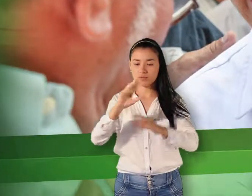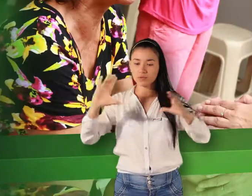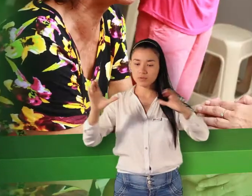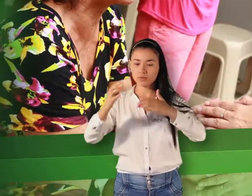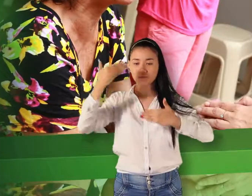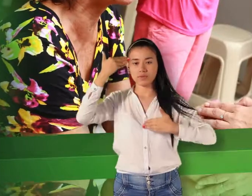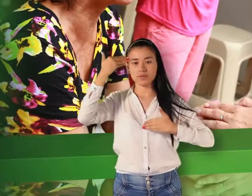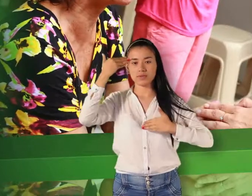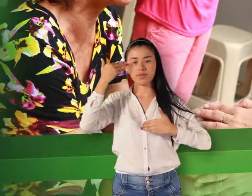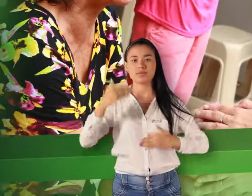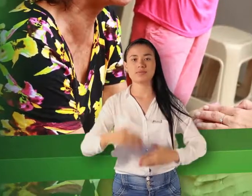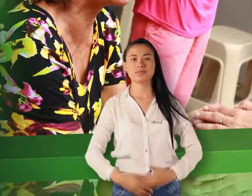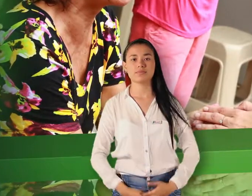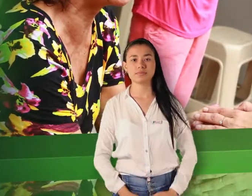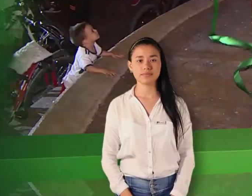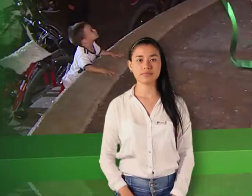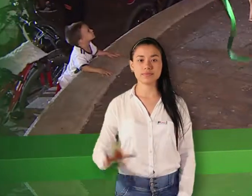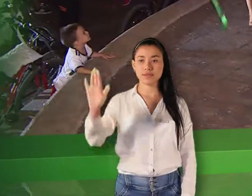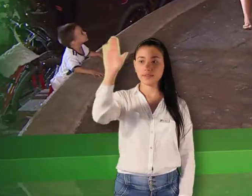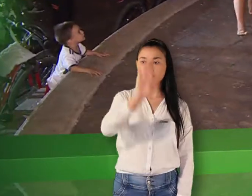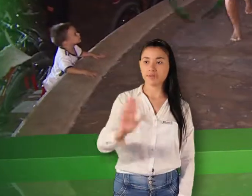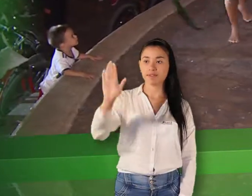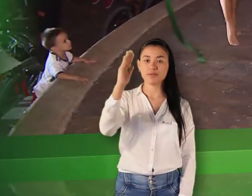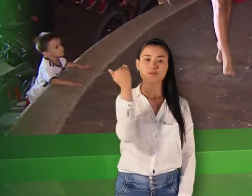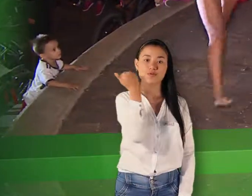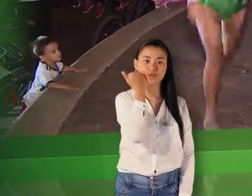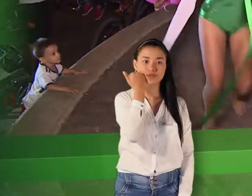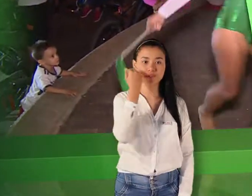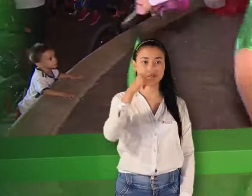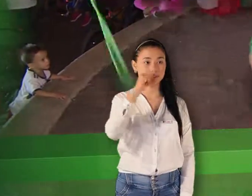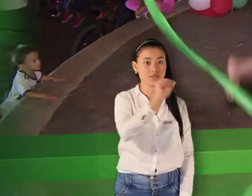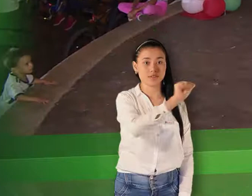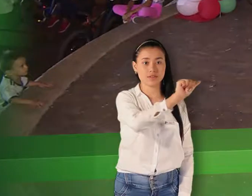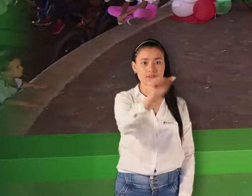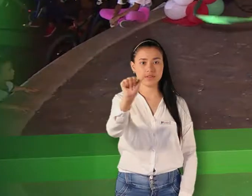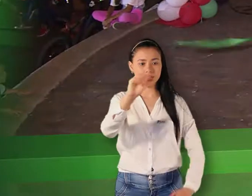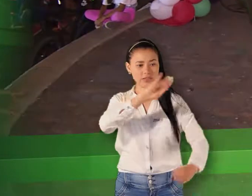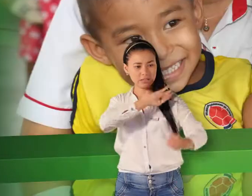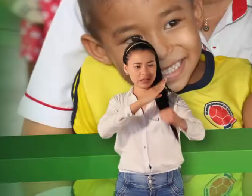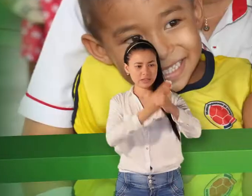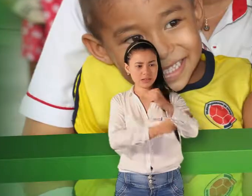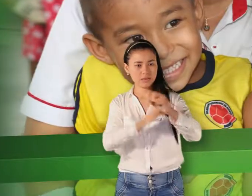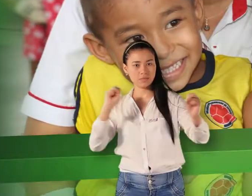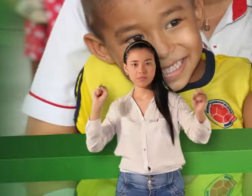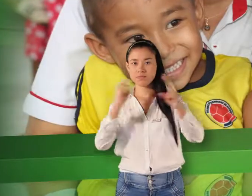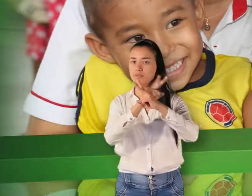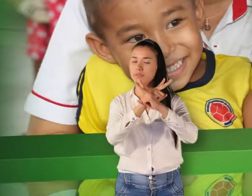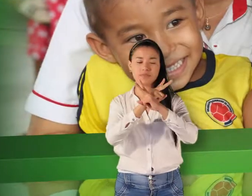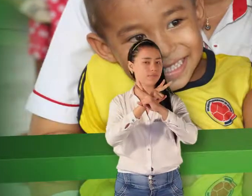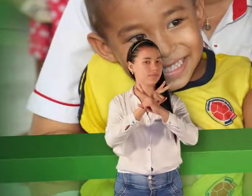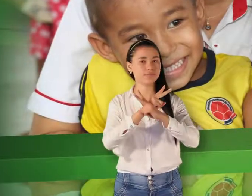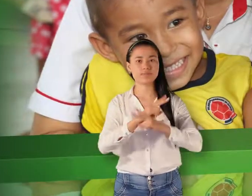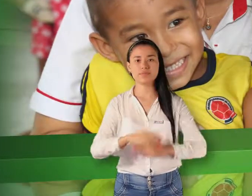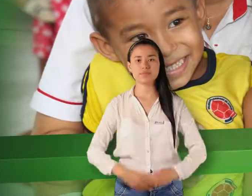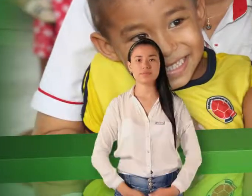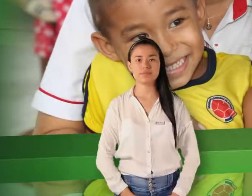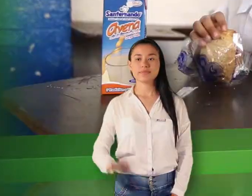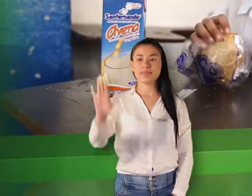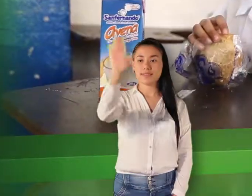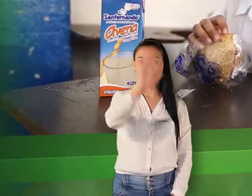respetuoso y en convivencia armónica. Un departamento con mujeres y niñas empoderadas, sin violencia de